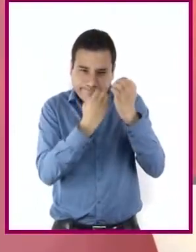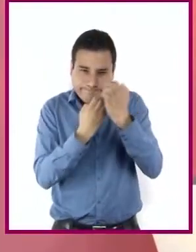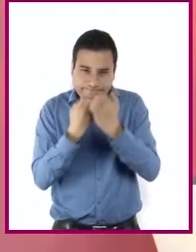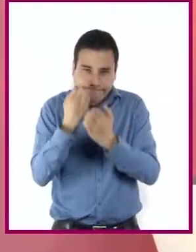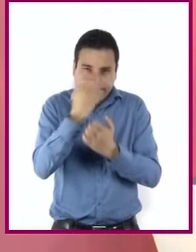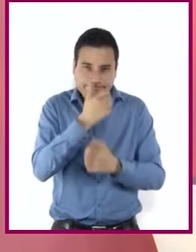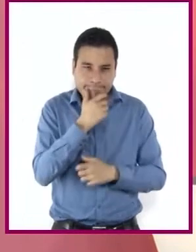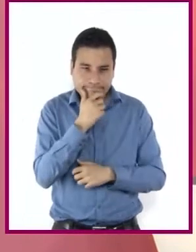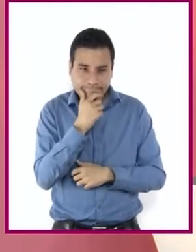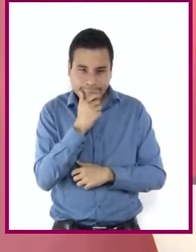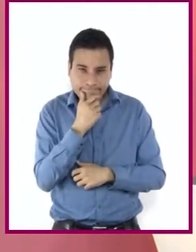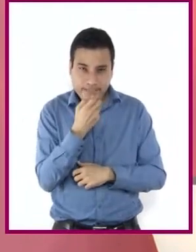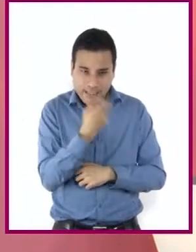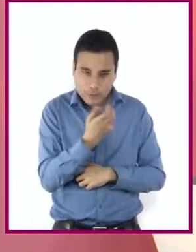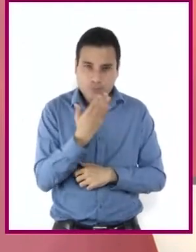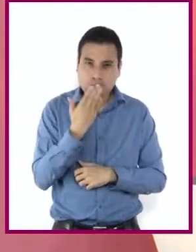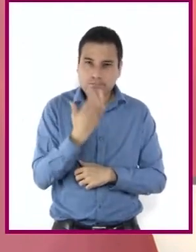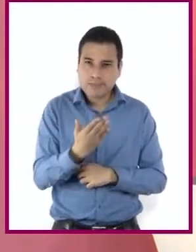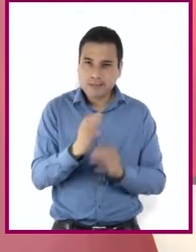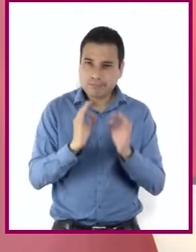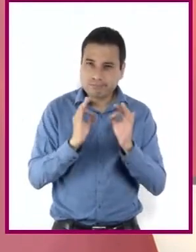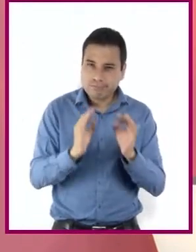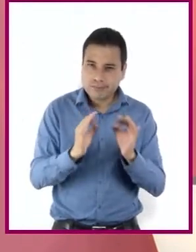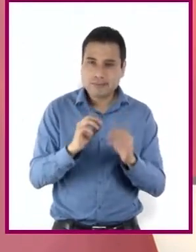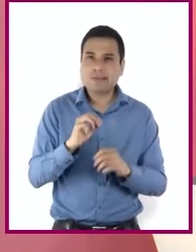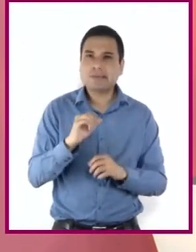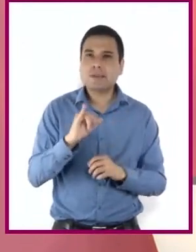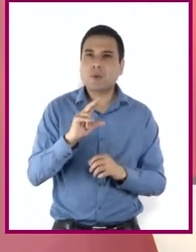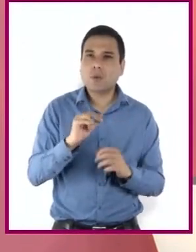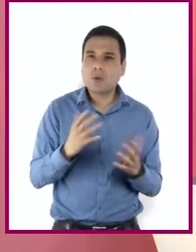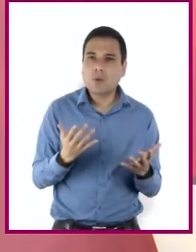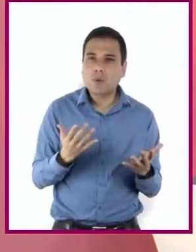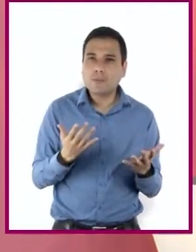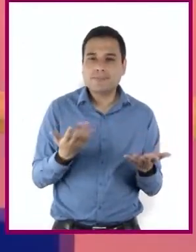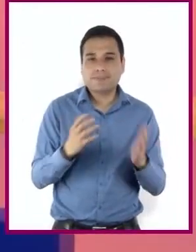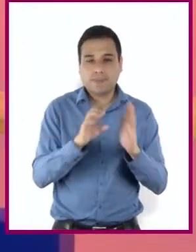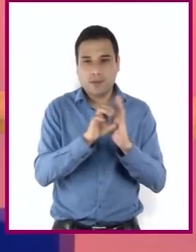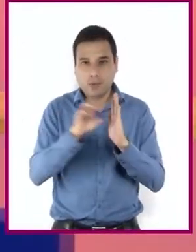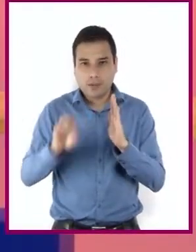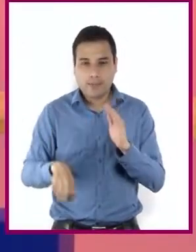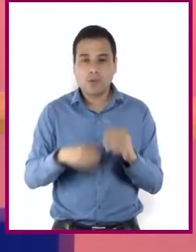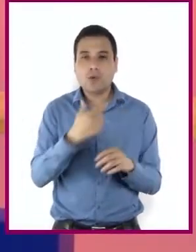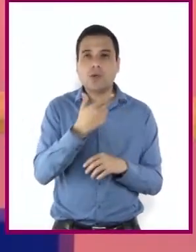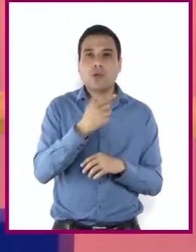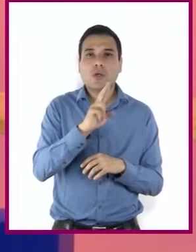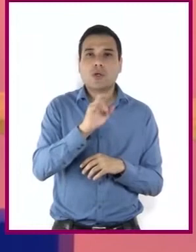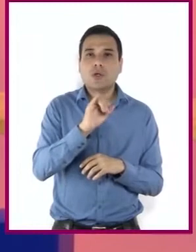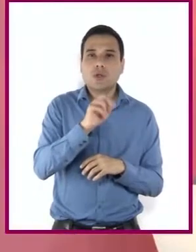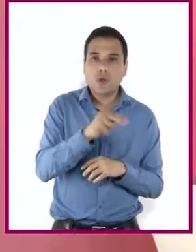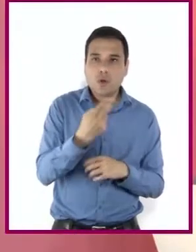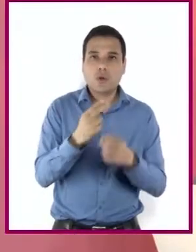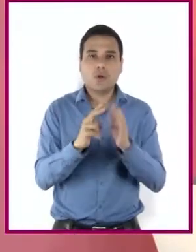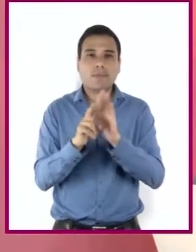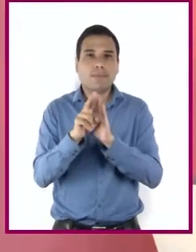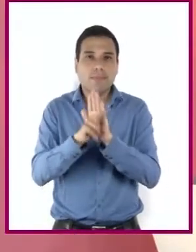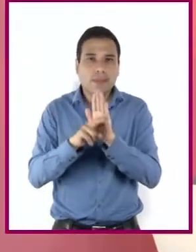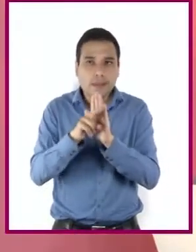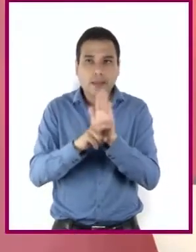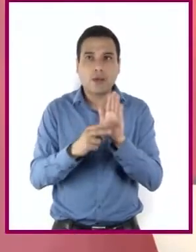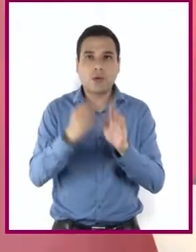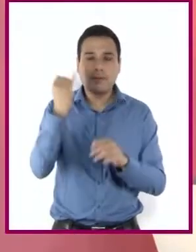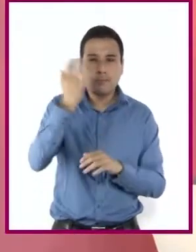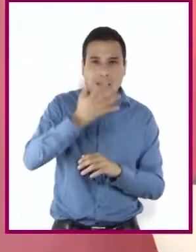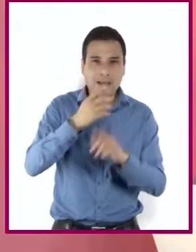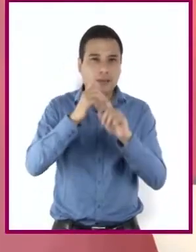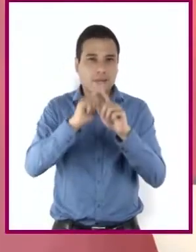sus productos, específicamente el guión de exposición, apoyos gráficos, y si tienen algún video del momento